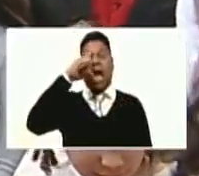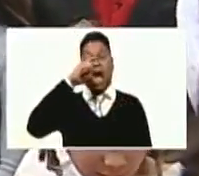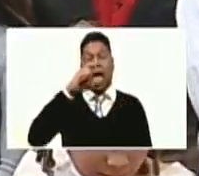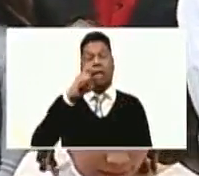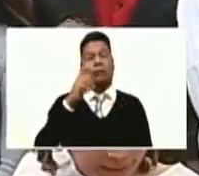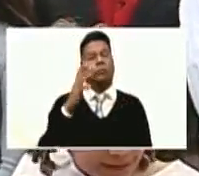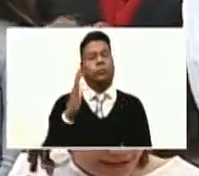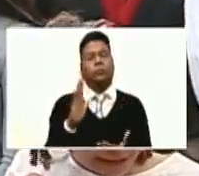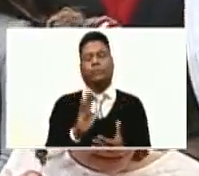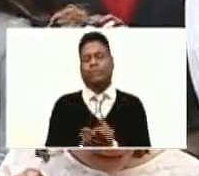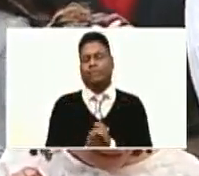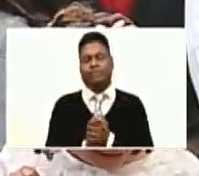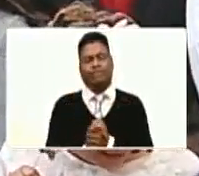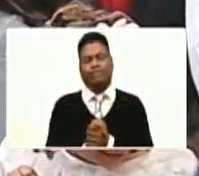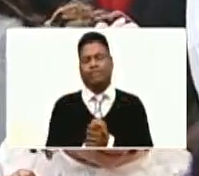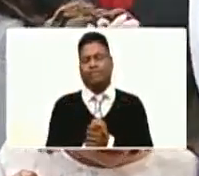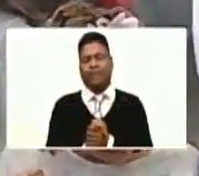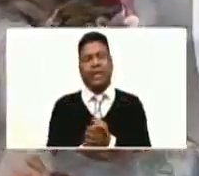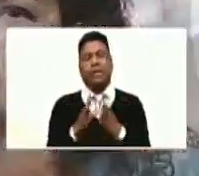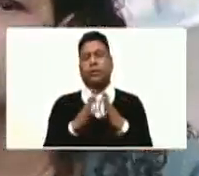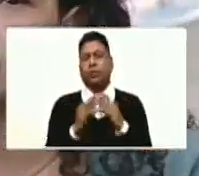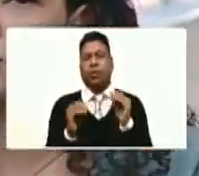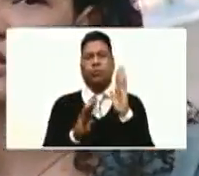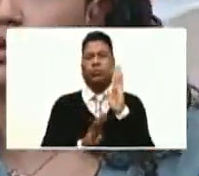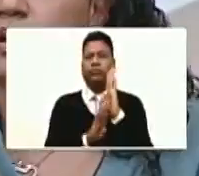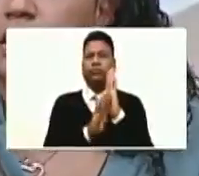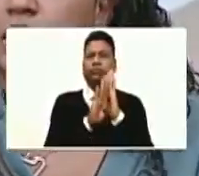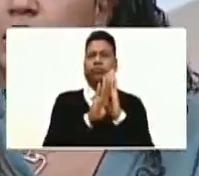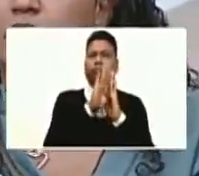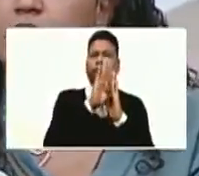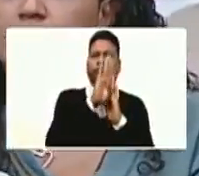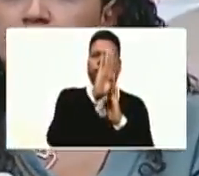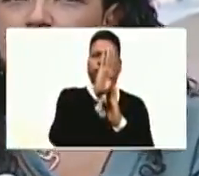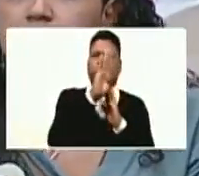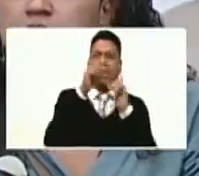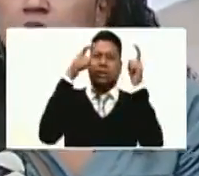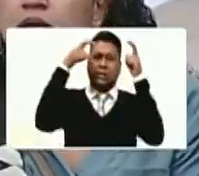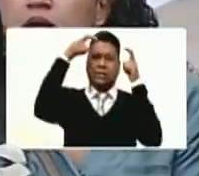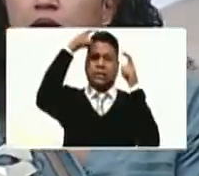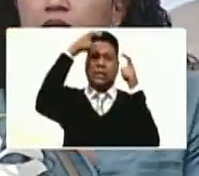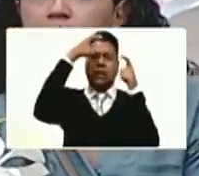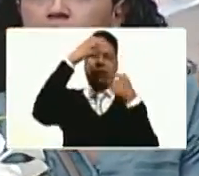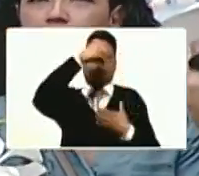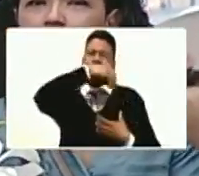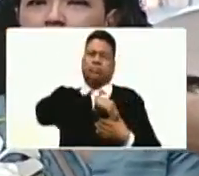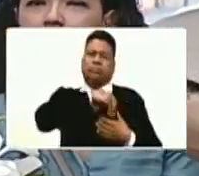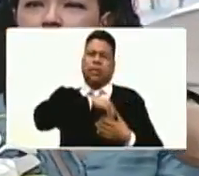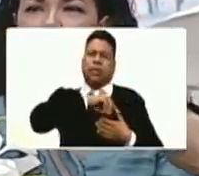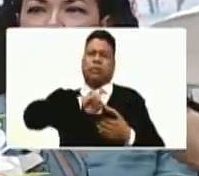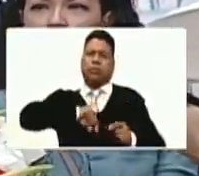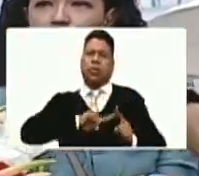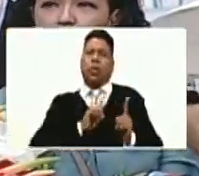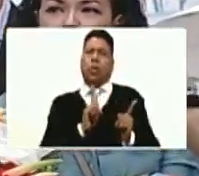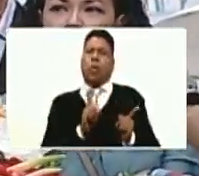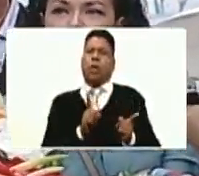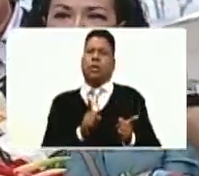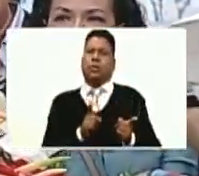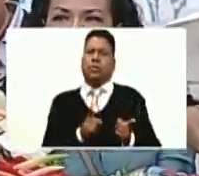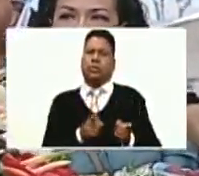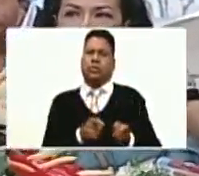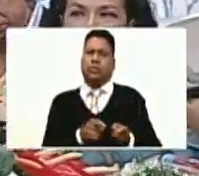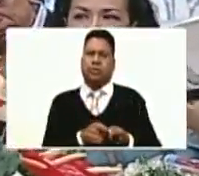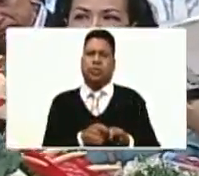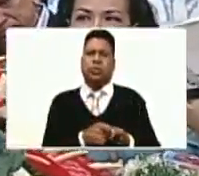crece la figura de Hugo Chávez y se internaliza en el corazón y en el alma de todo nuestro pueblo y en los corazones de todos los que de alguna